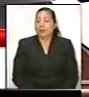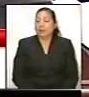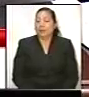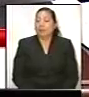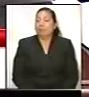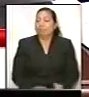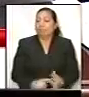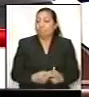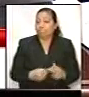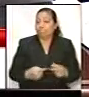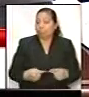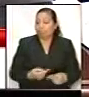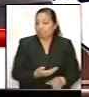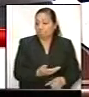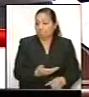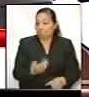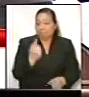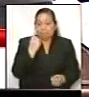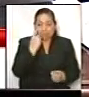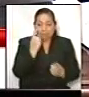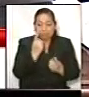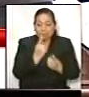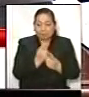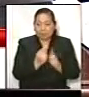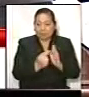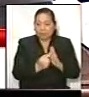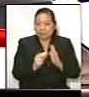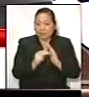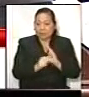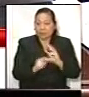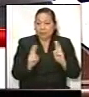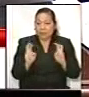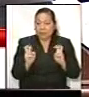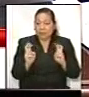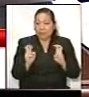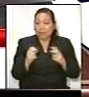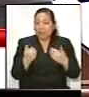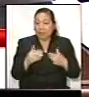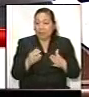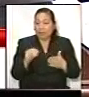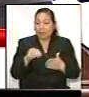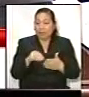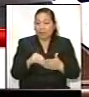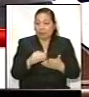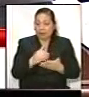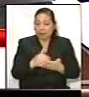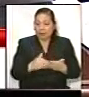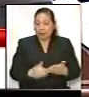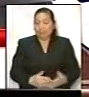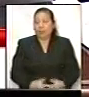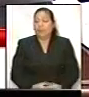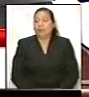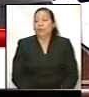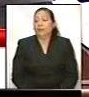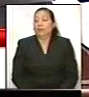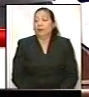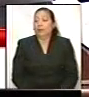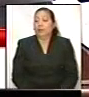Se da inicio al debate, se pone en conocimiento de la representación nacional que el texto sustitutorio ya se encuentra colgado en sus tabletas.